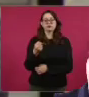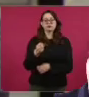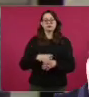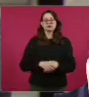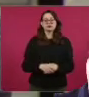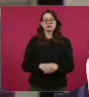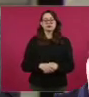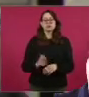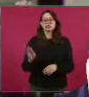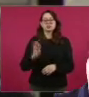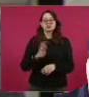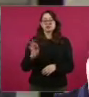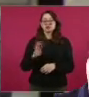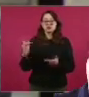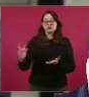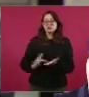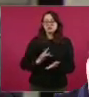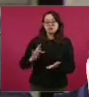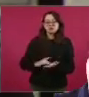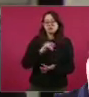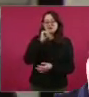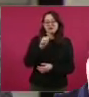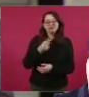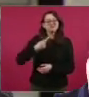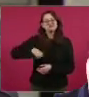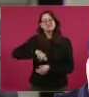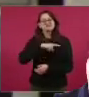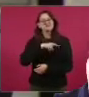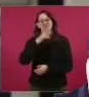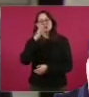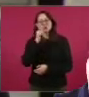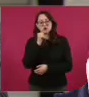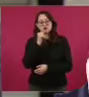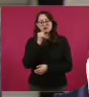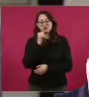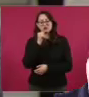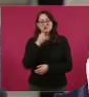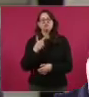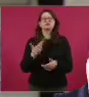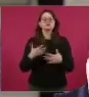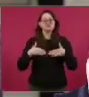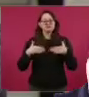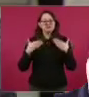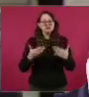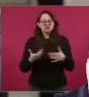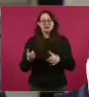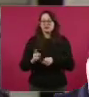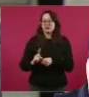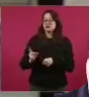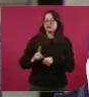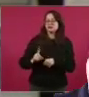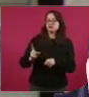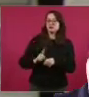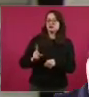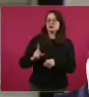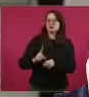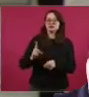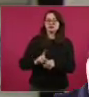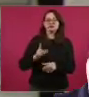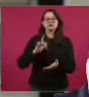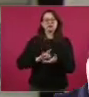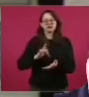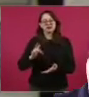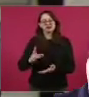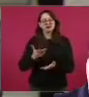se volvería algo muy complicado. Muchas gracias por el apoyo y darnos la confianza de día a noche estar trabajando para lograr hacer lo mejor del